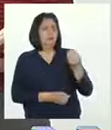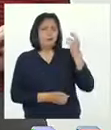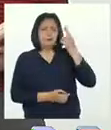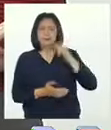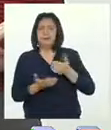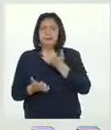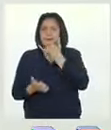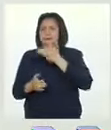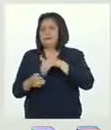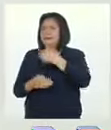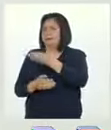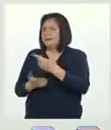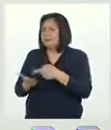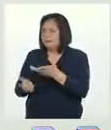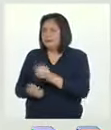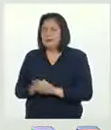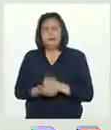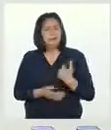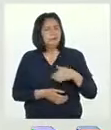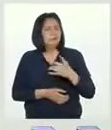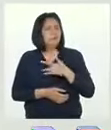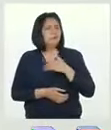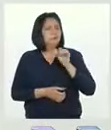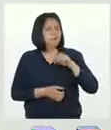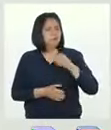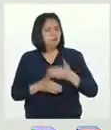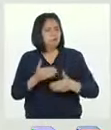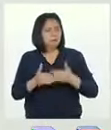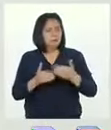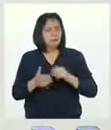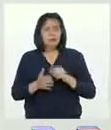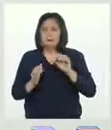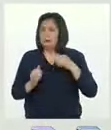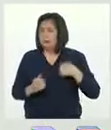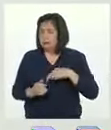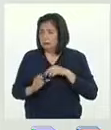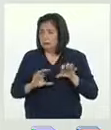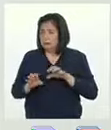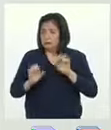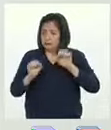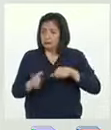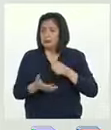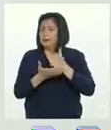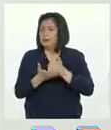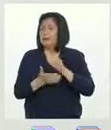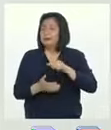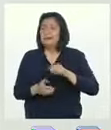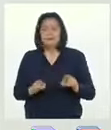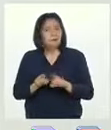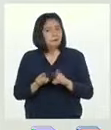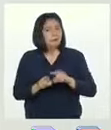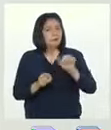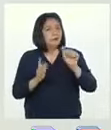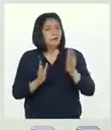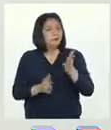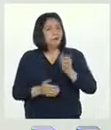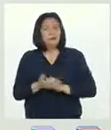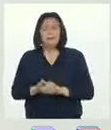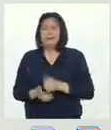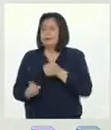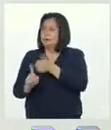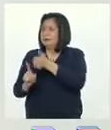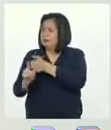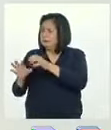consecuencias de estos. Siento que con todo lo que hemos avanzado y lo que vamos a hacer, podremos ayudarlos y también a Ana, claro, a nuestras